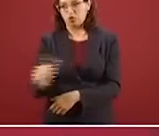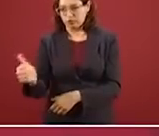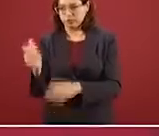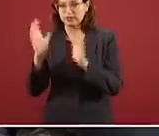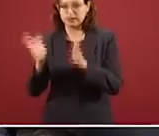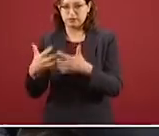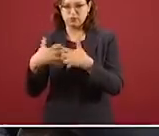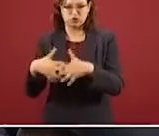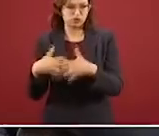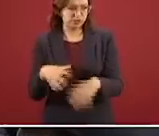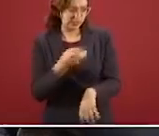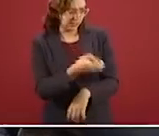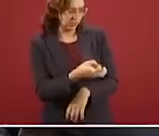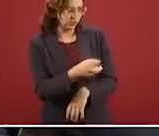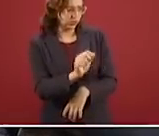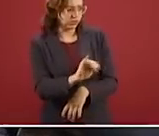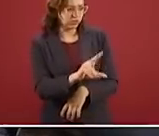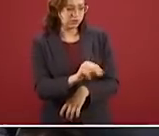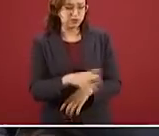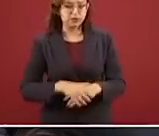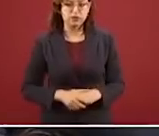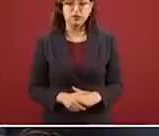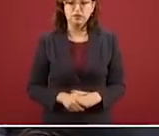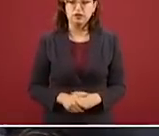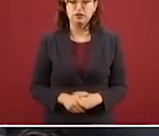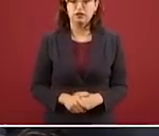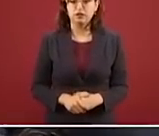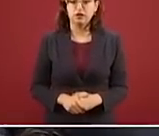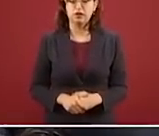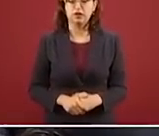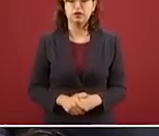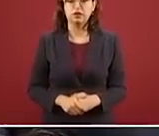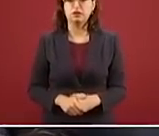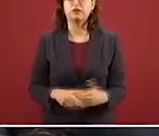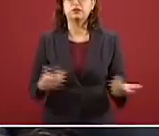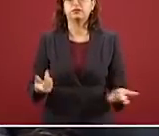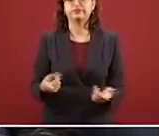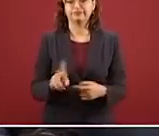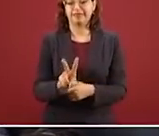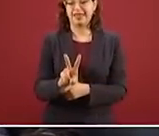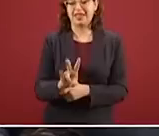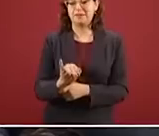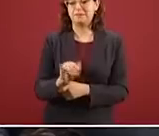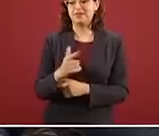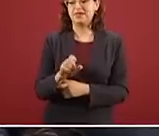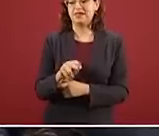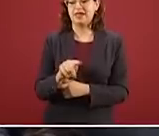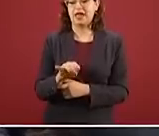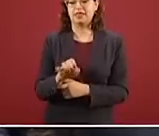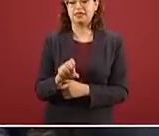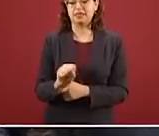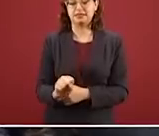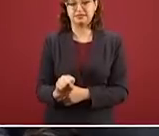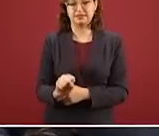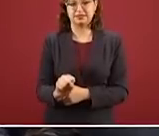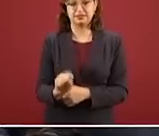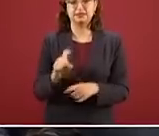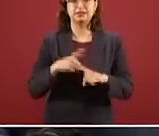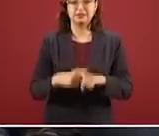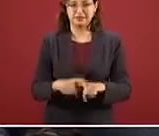Así es, ¿no? Sí, los vigentes son 21 millones. Vigentes, pero el otorgamiento…